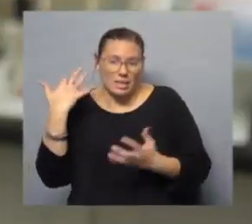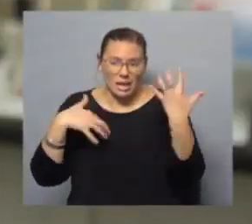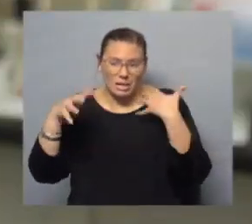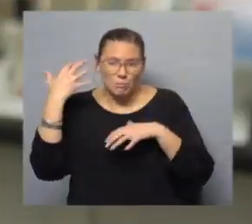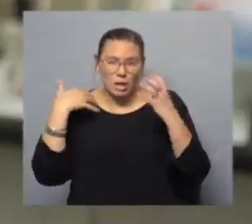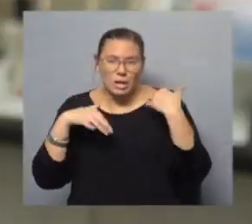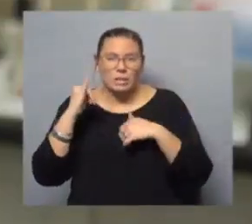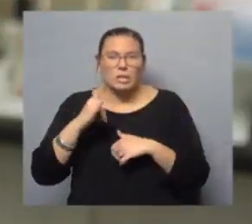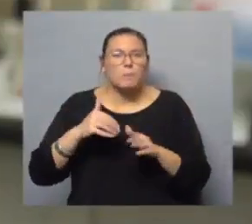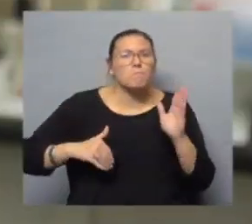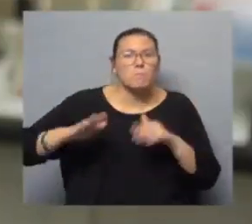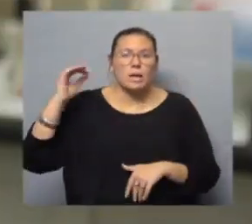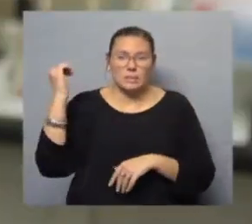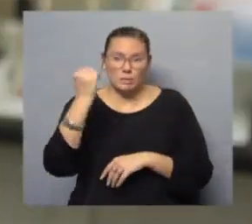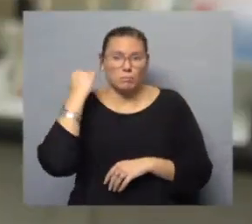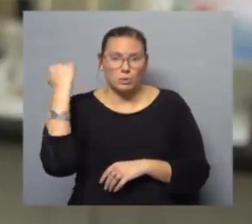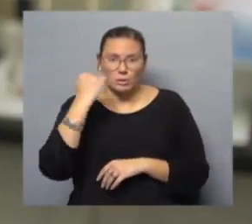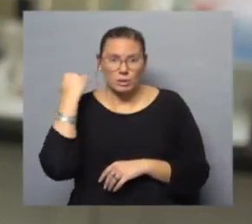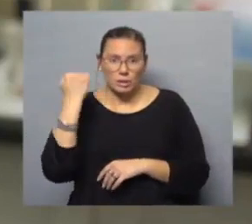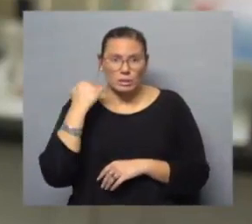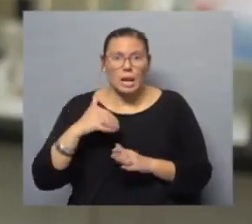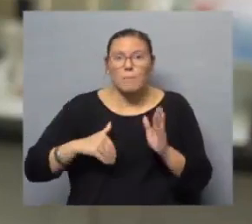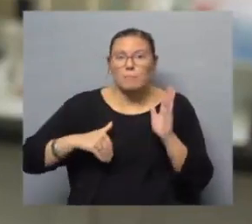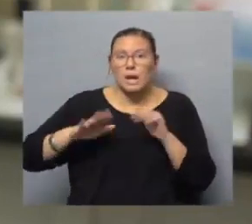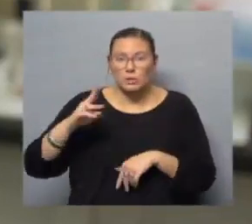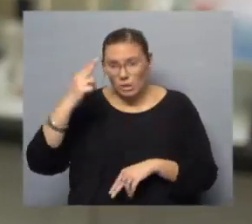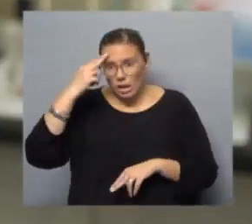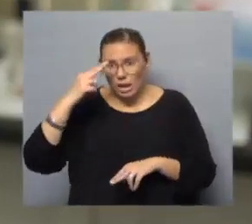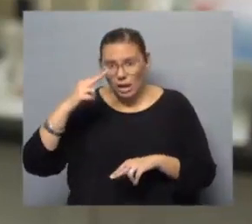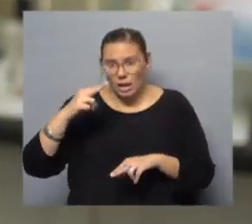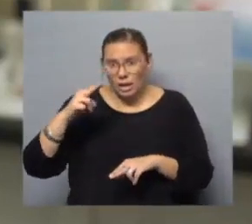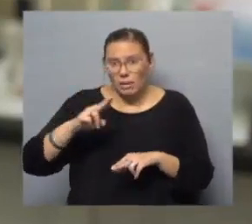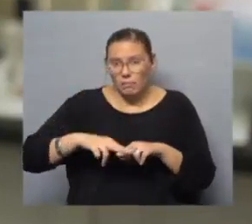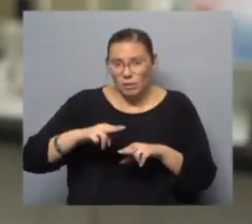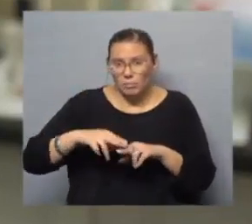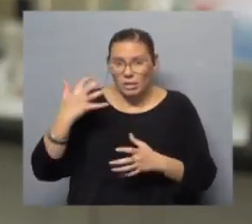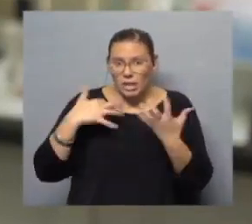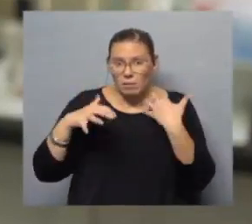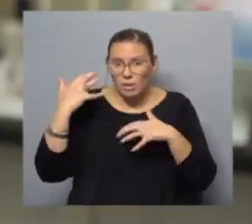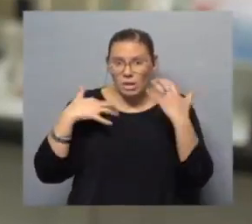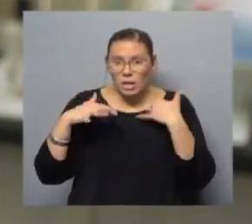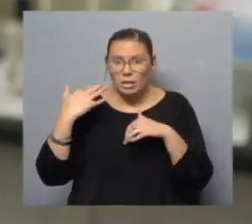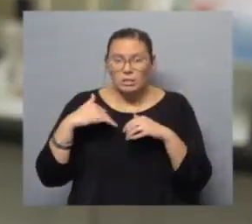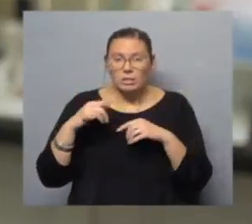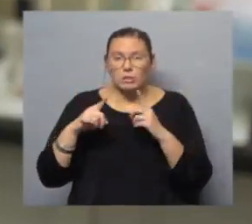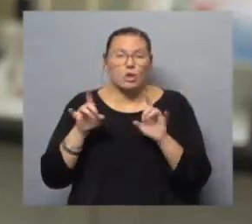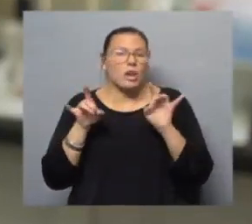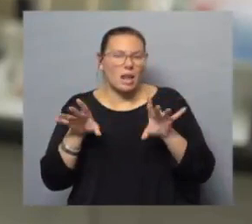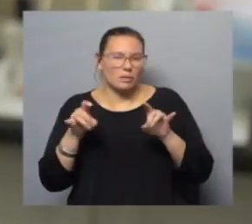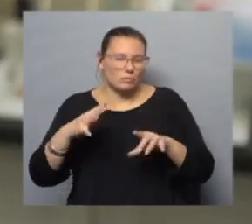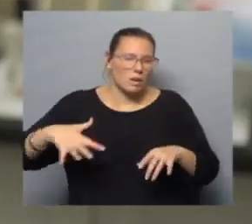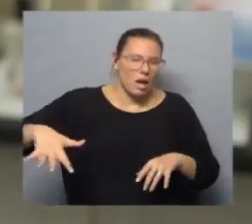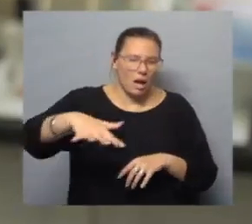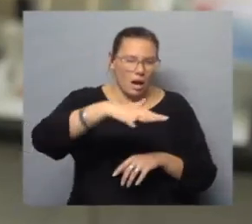animales. Y más importante todavía es que la gran mayoría de esos patógenos que son de origen en fauna, de animales, son en fauna silvestre. Entonces